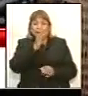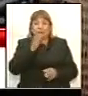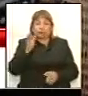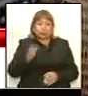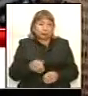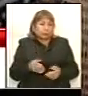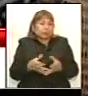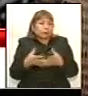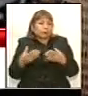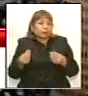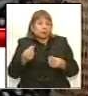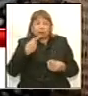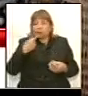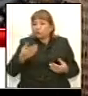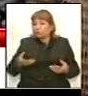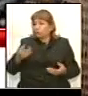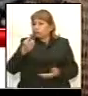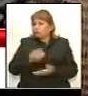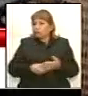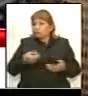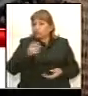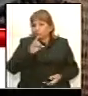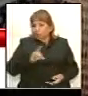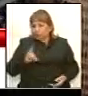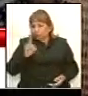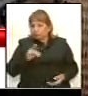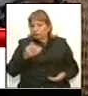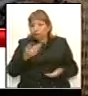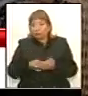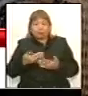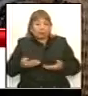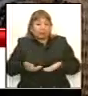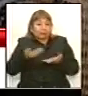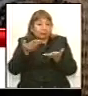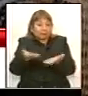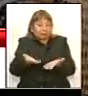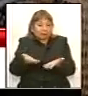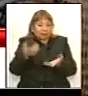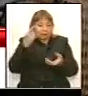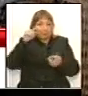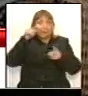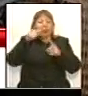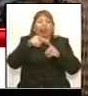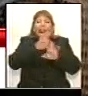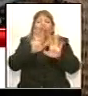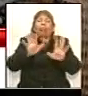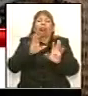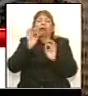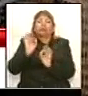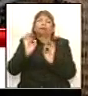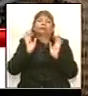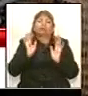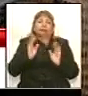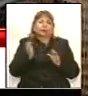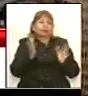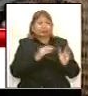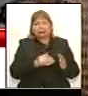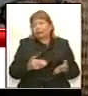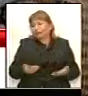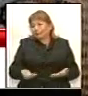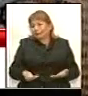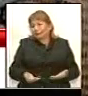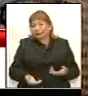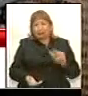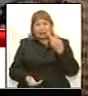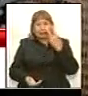muchos sería como una malversación de uso. Estas se me fueron entregadas para tal fin y voy a disponer para otras. A las 2 de